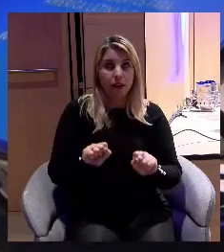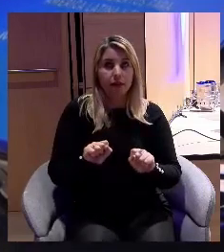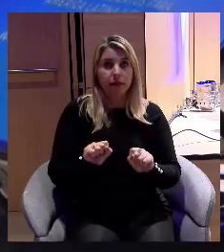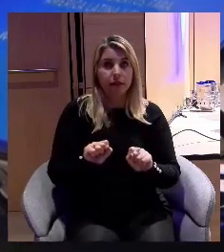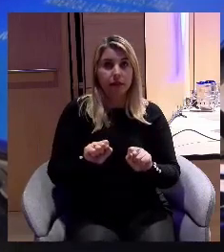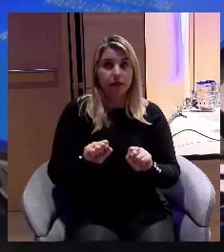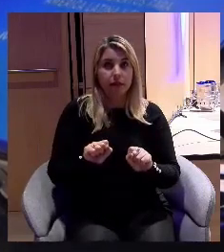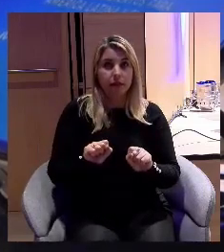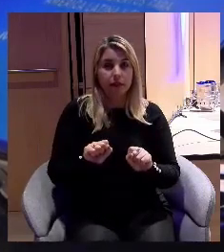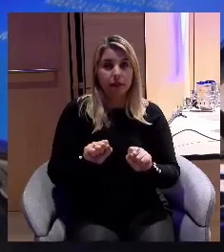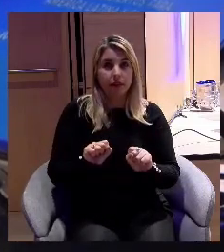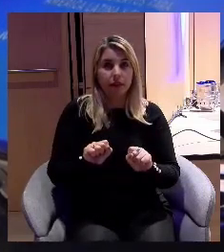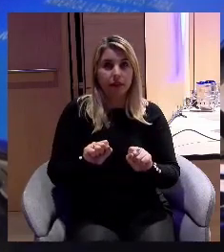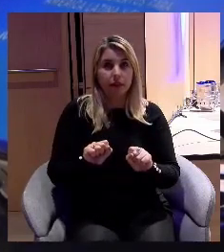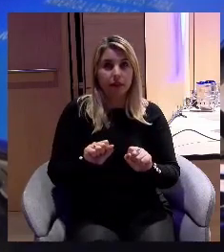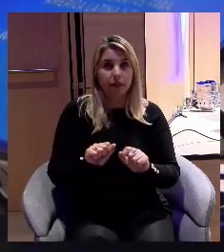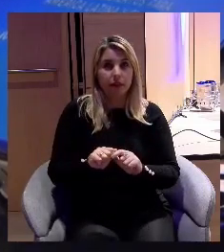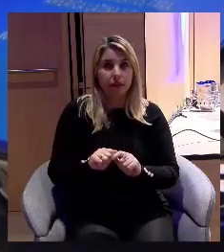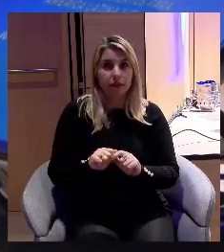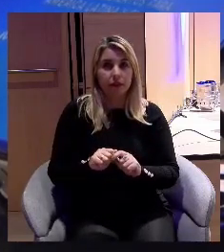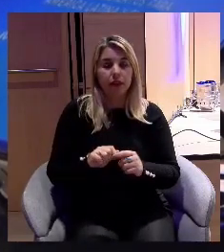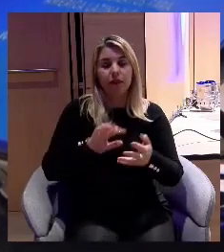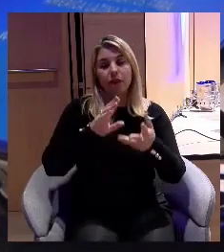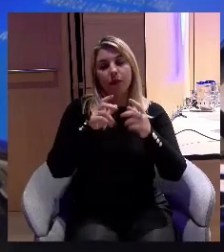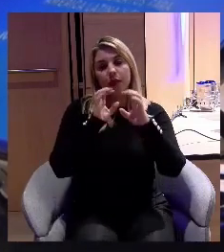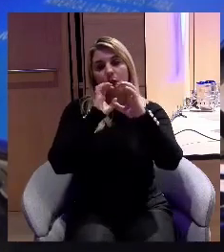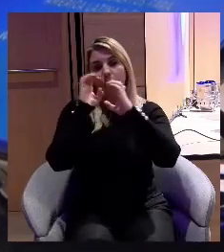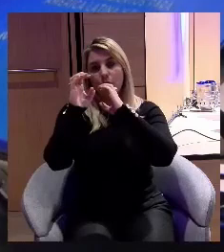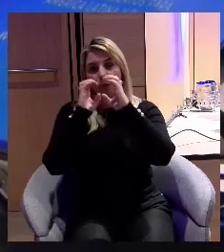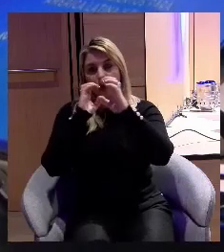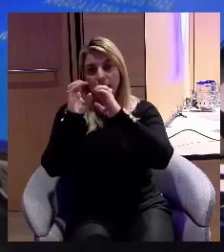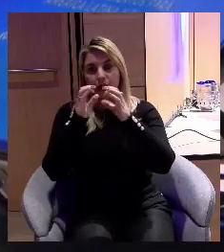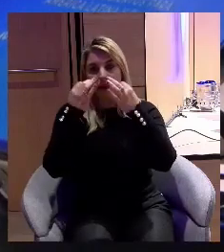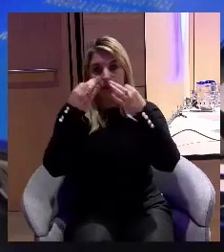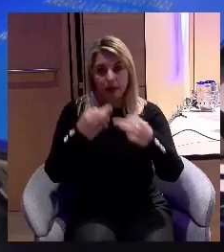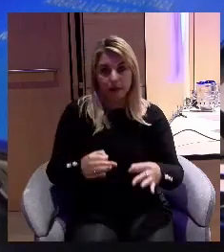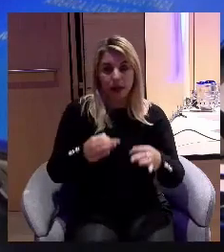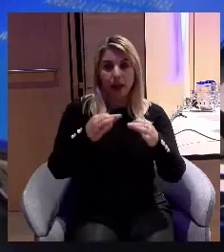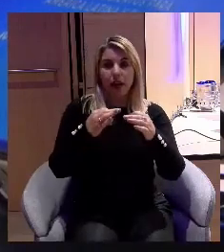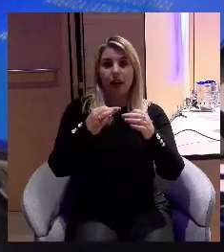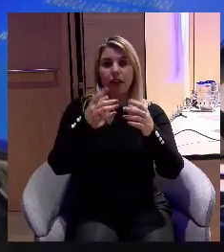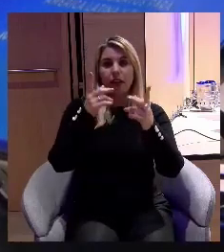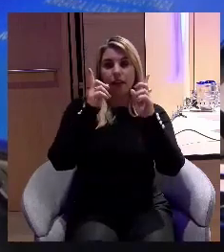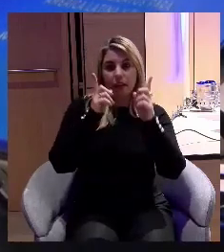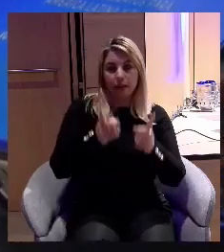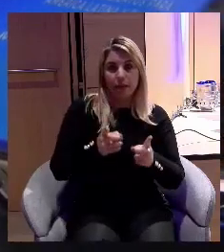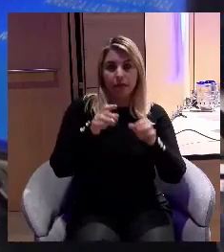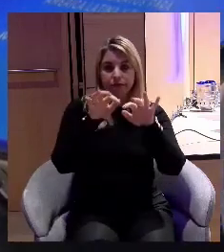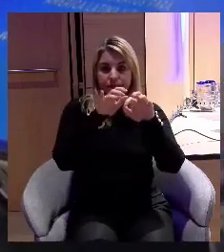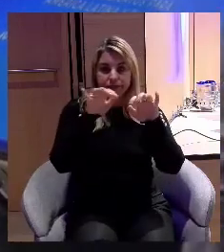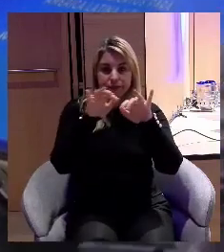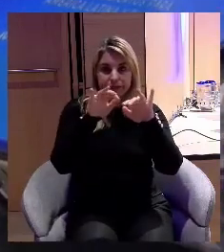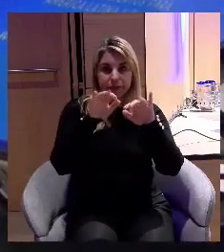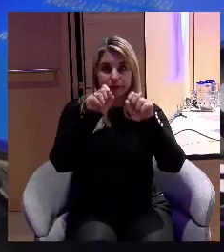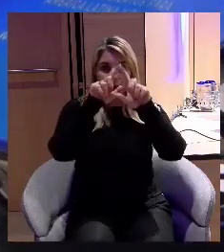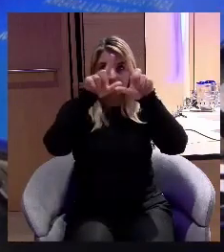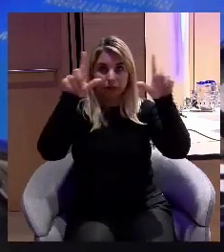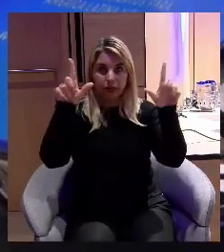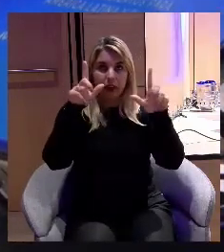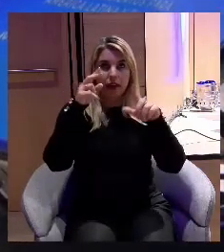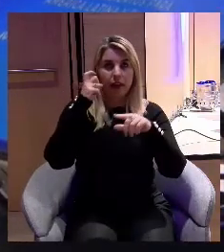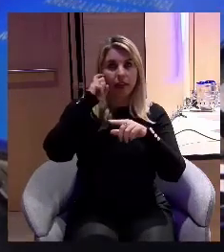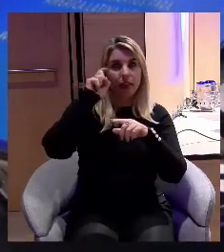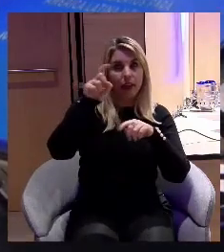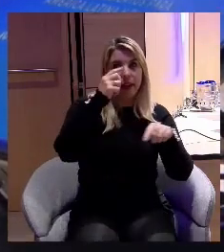una plataforma interactiva y también a través de una estrategia de comunicación de multiplataforma e integral que tuvo varios enfoques, ¿no? Para